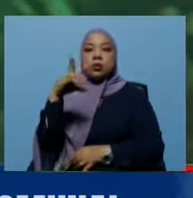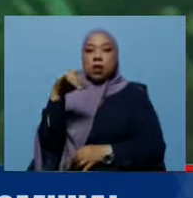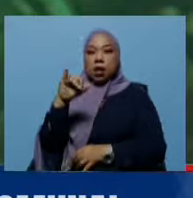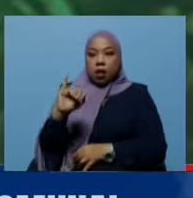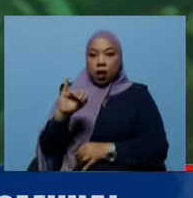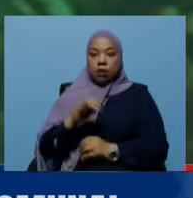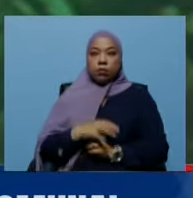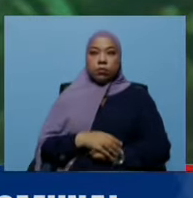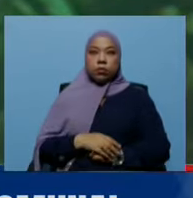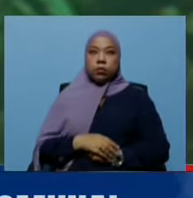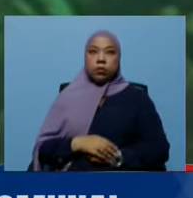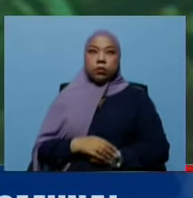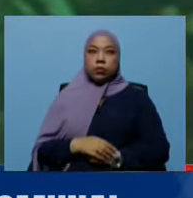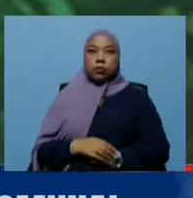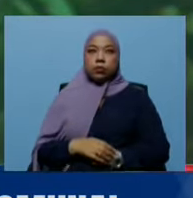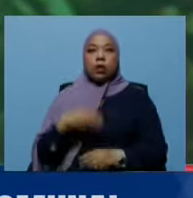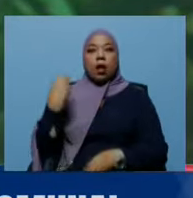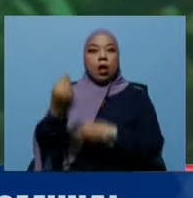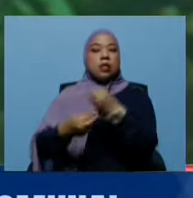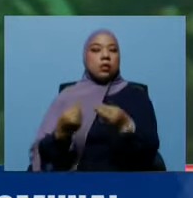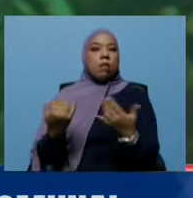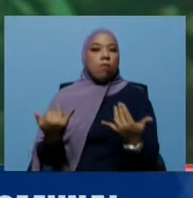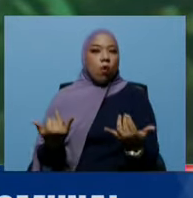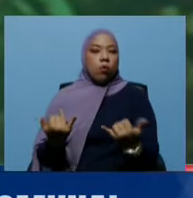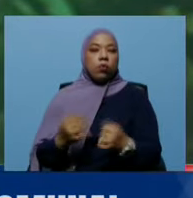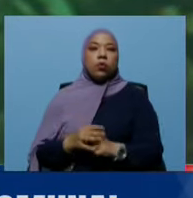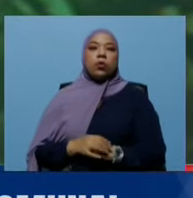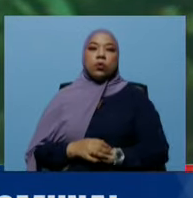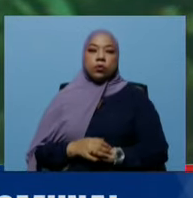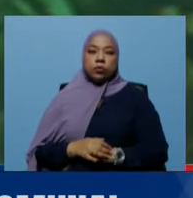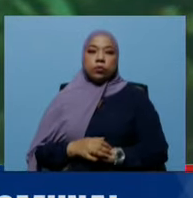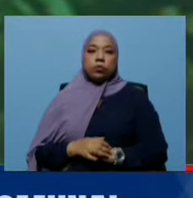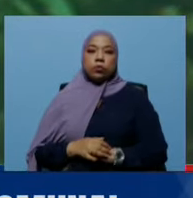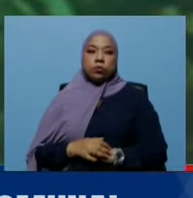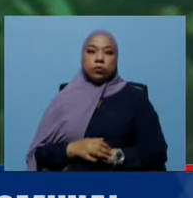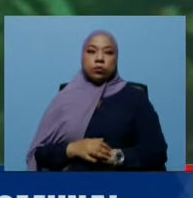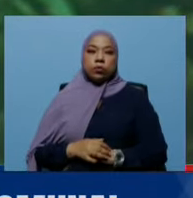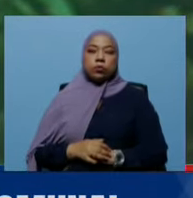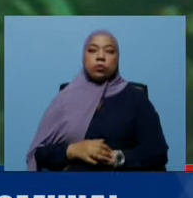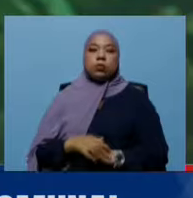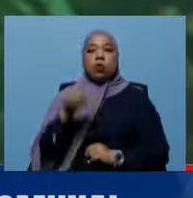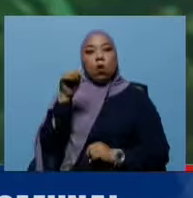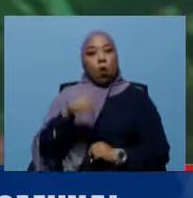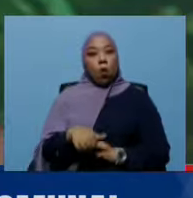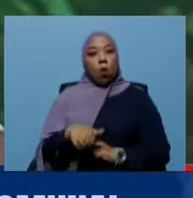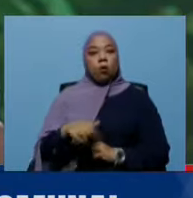CAP. ¿Qué hacemos con eso? Lo que vamos a hacer hoy.